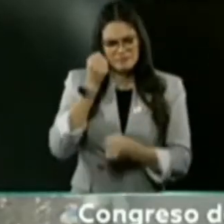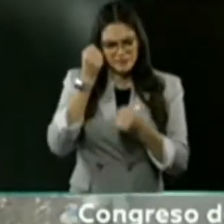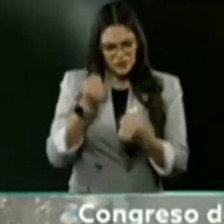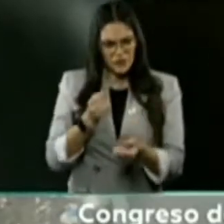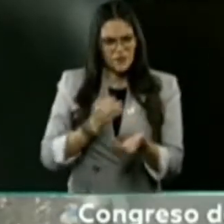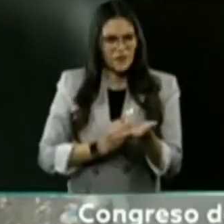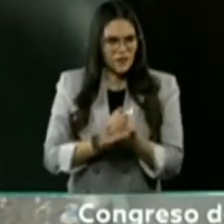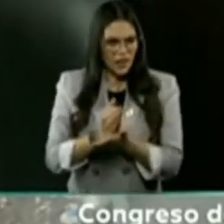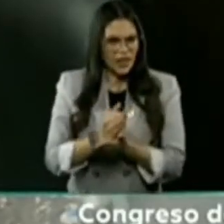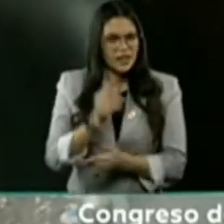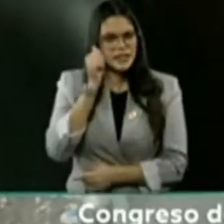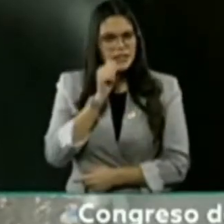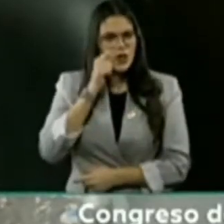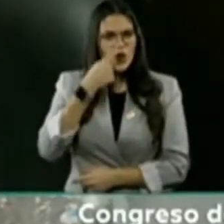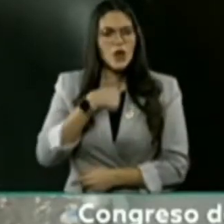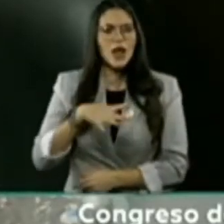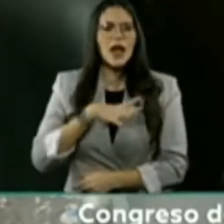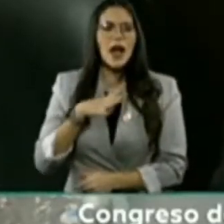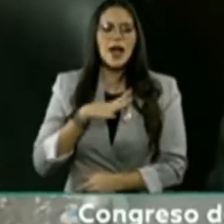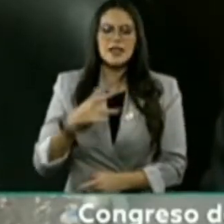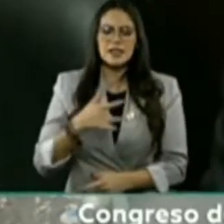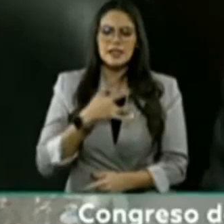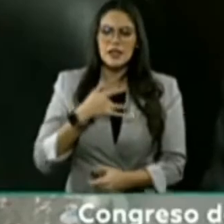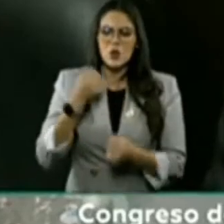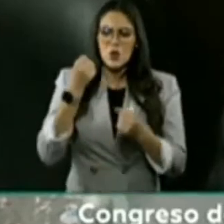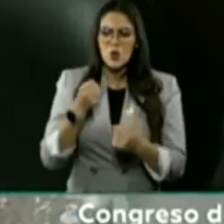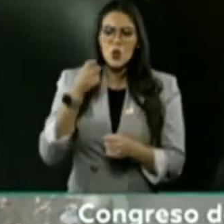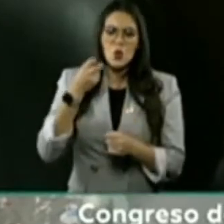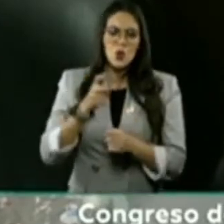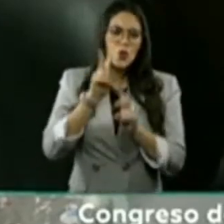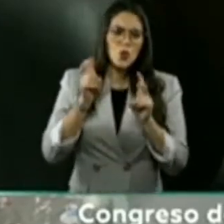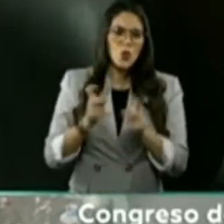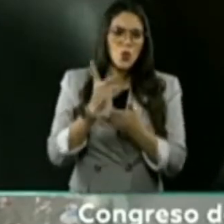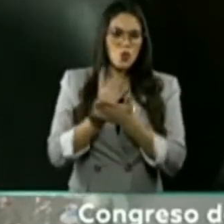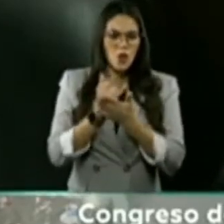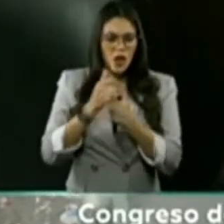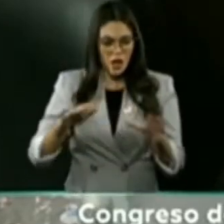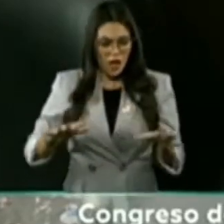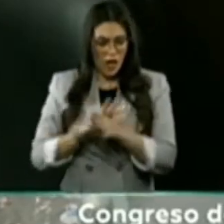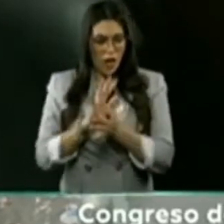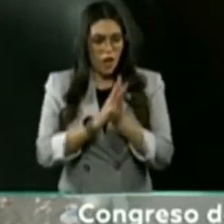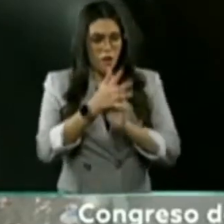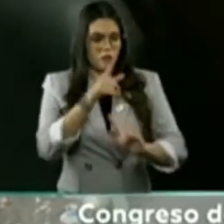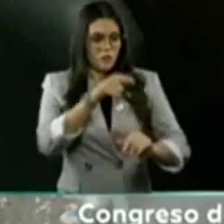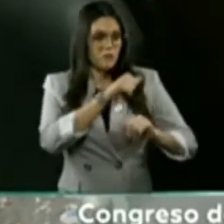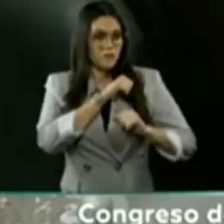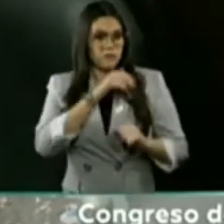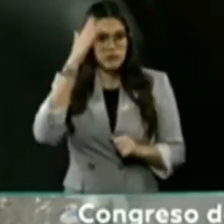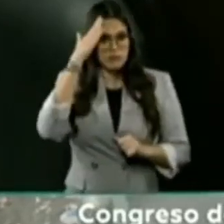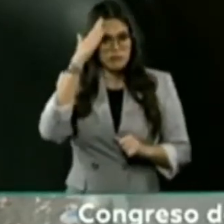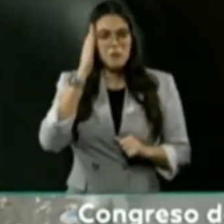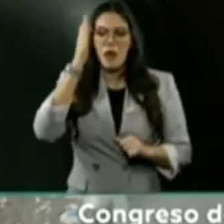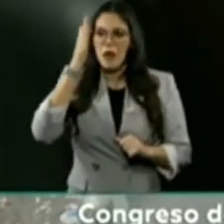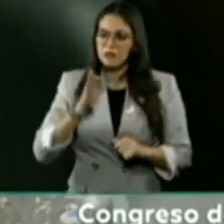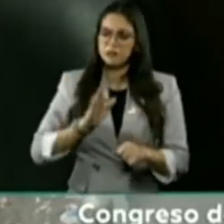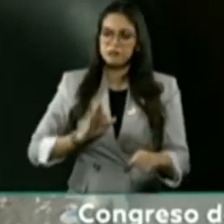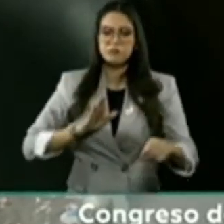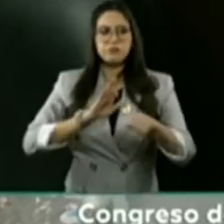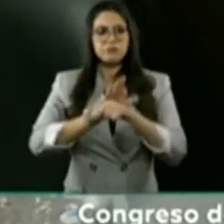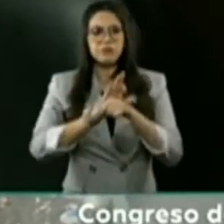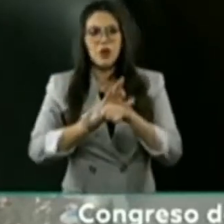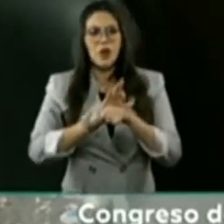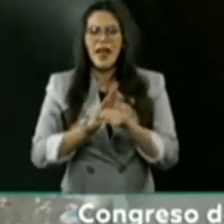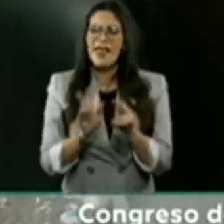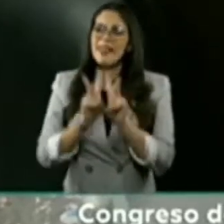importante es sacar adelante el proyecto de transformación que ella encabeza, por encima de